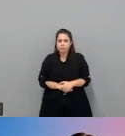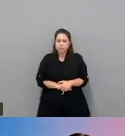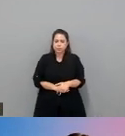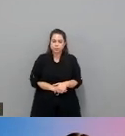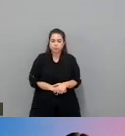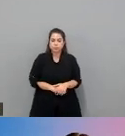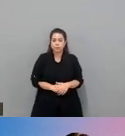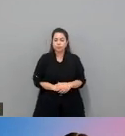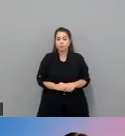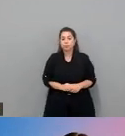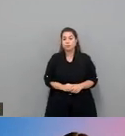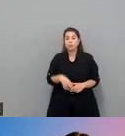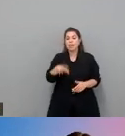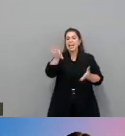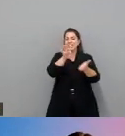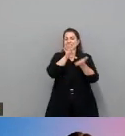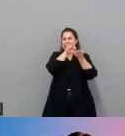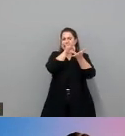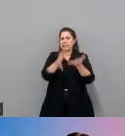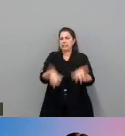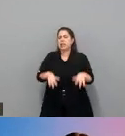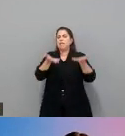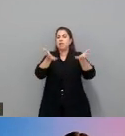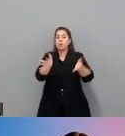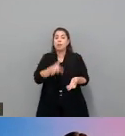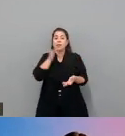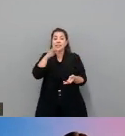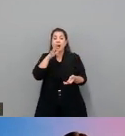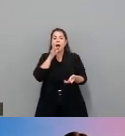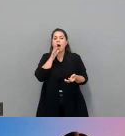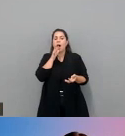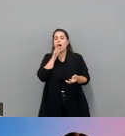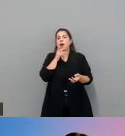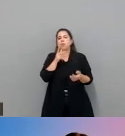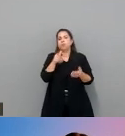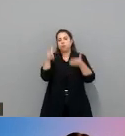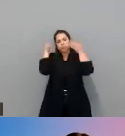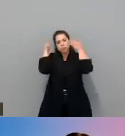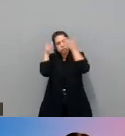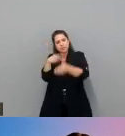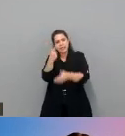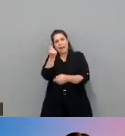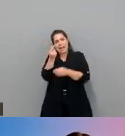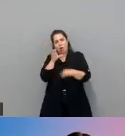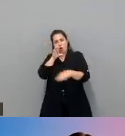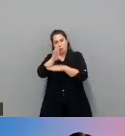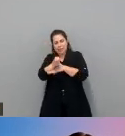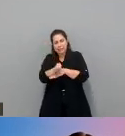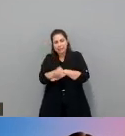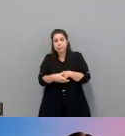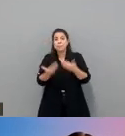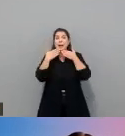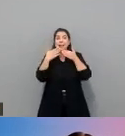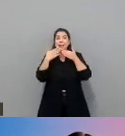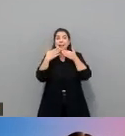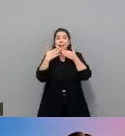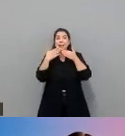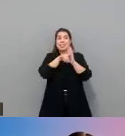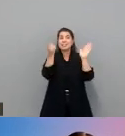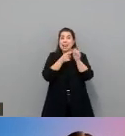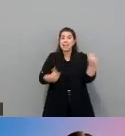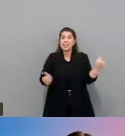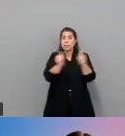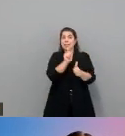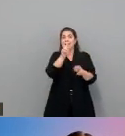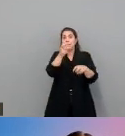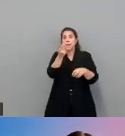Hay una serie de servicios y hay una serie de prestaciones económicas. A través de la ley de dependencia, las